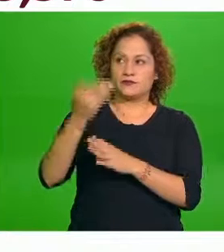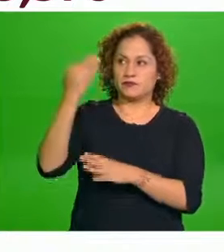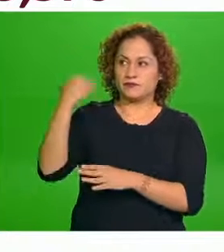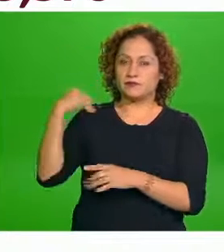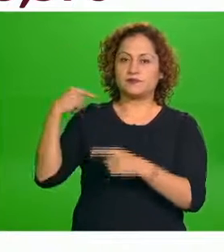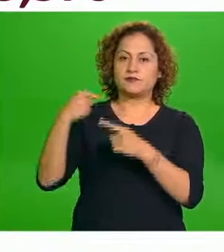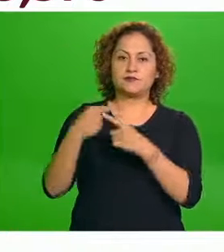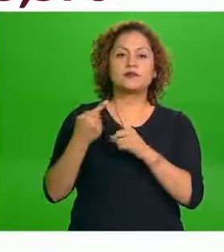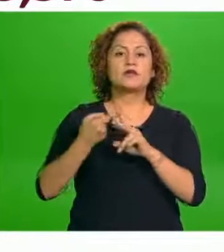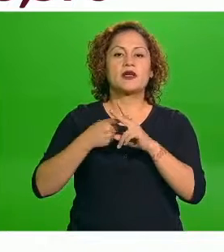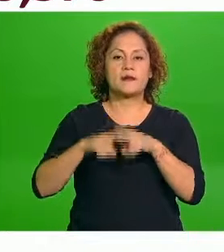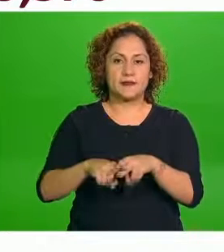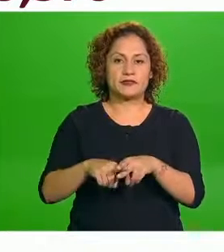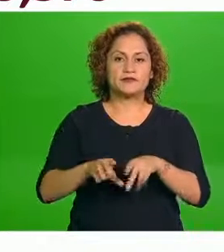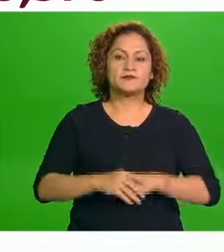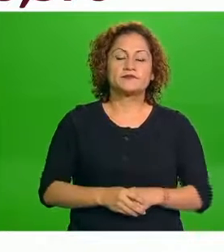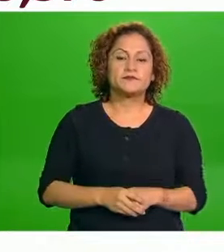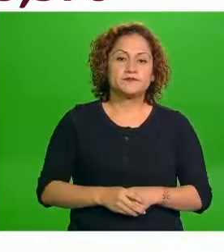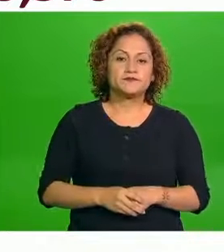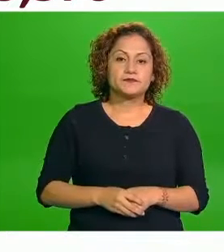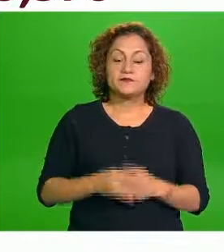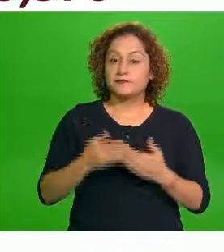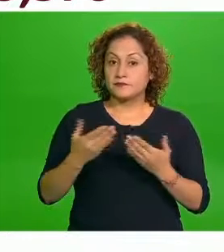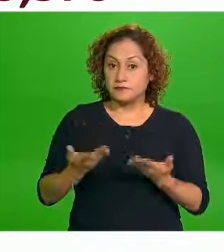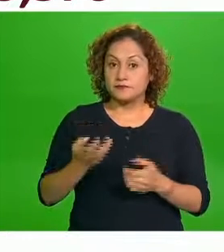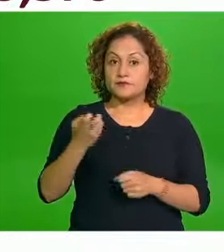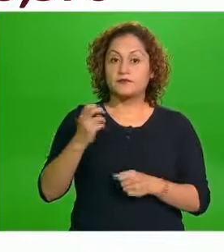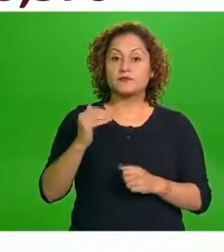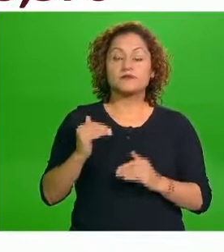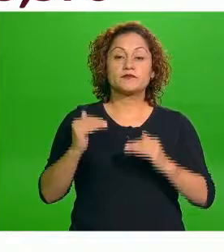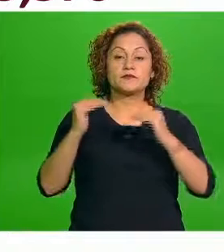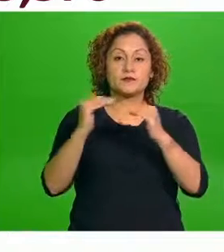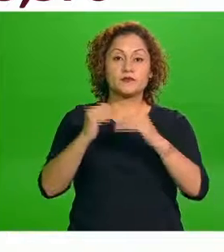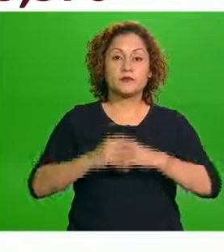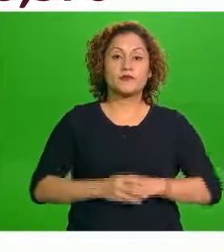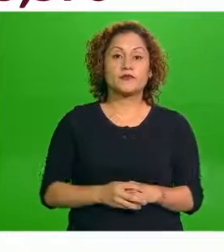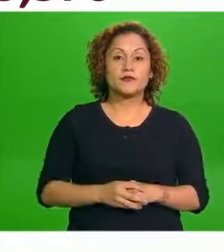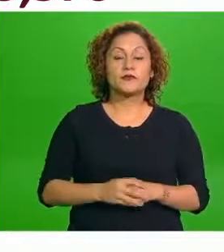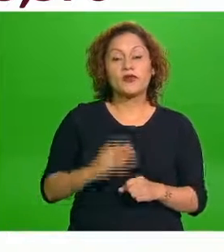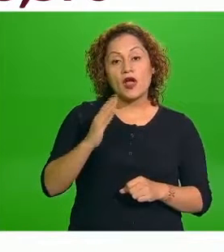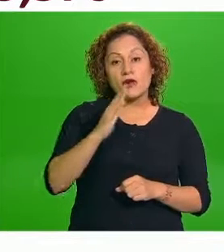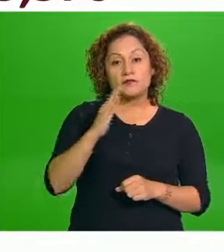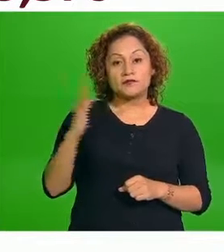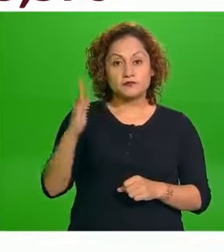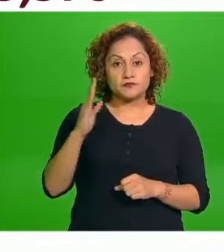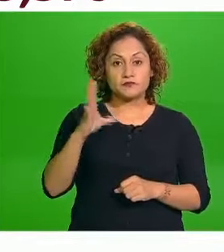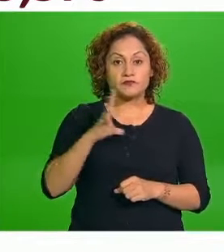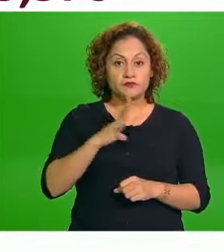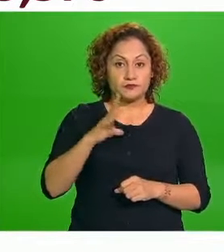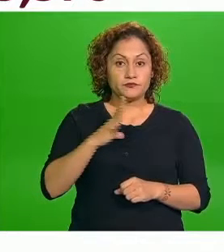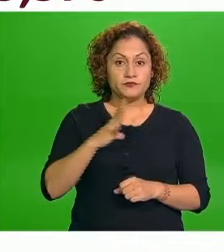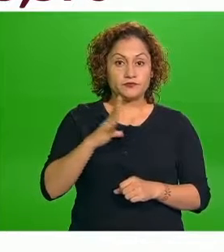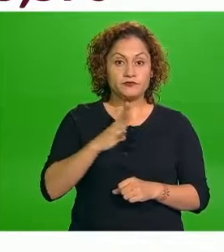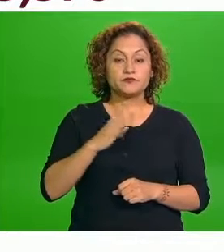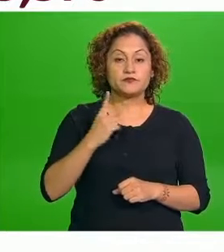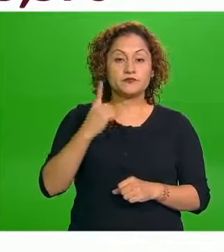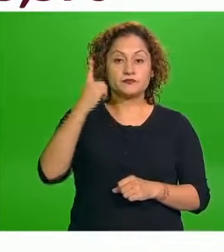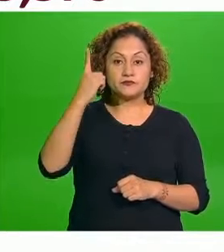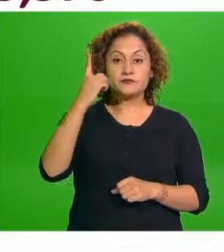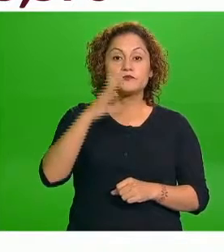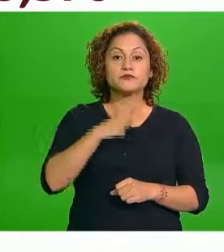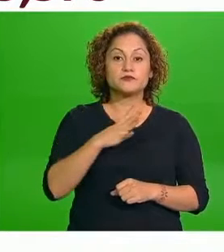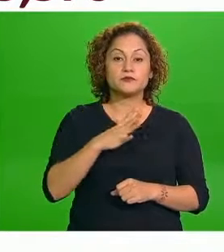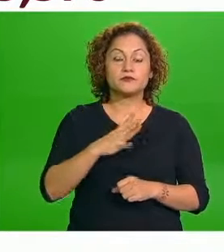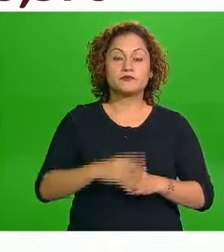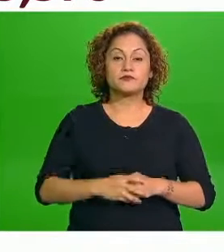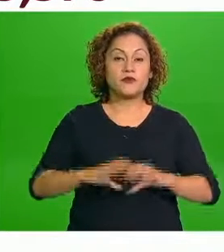cuantificación del nivel global. Y observemos pues en la parte superior extrema del gráfico cómo al día de hoy tenemos un total